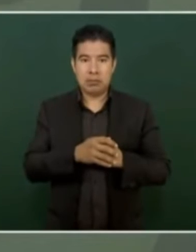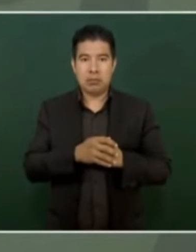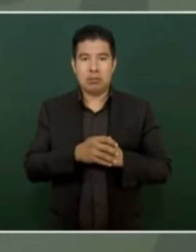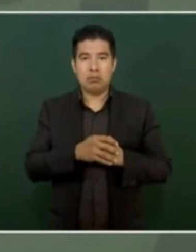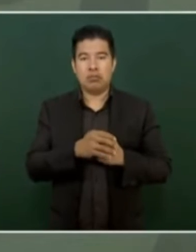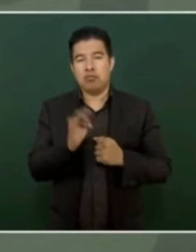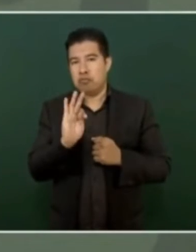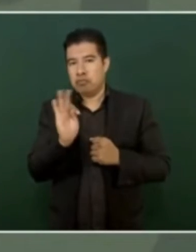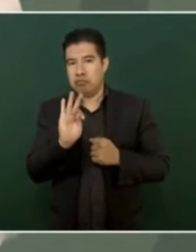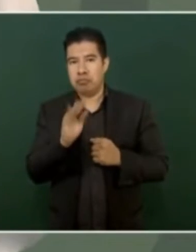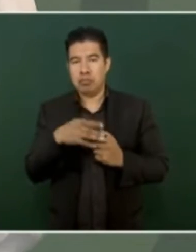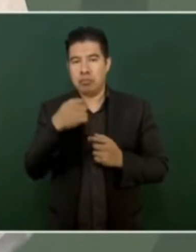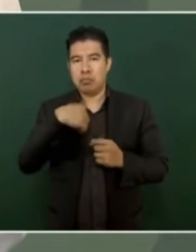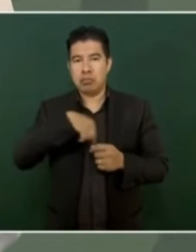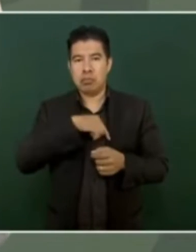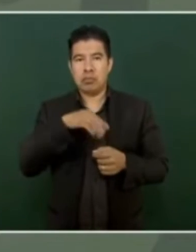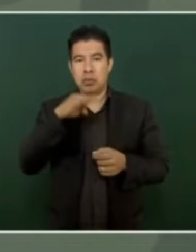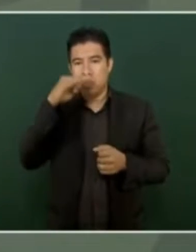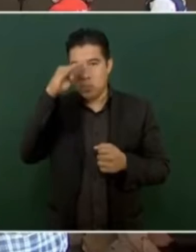uno pensar, y